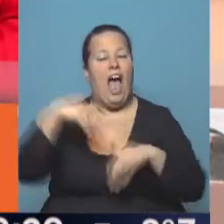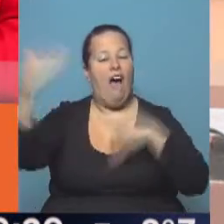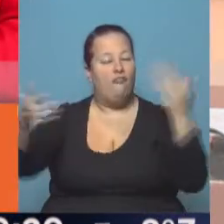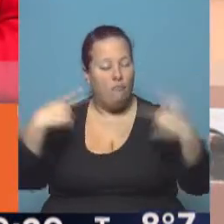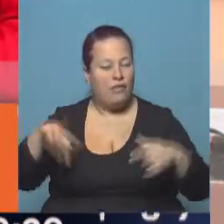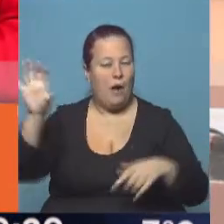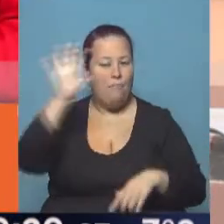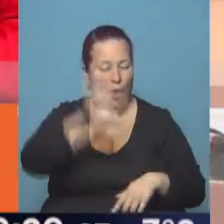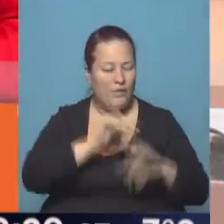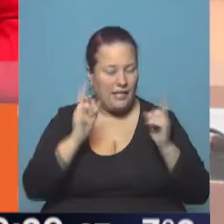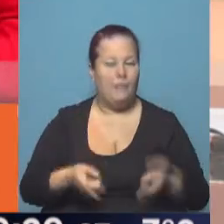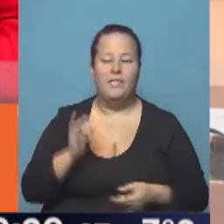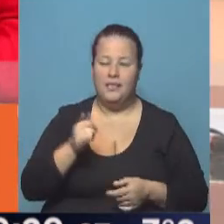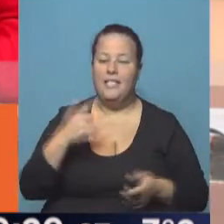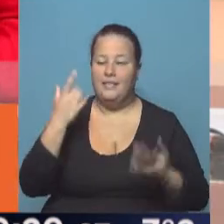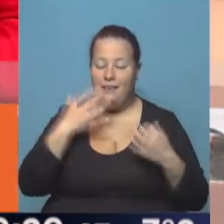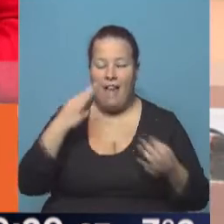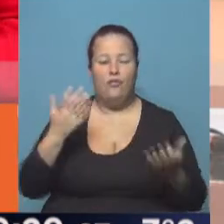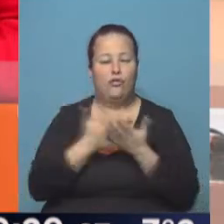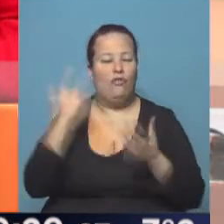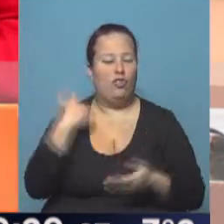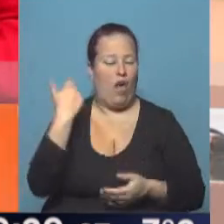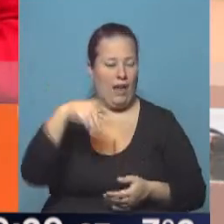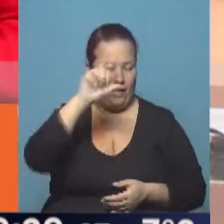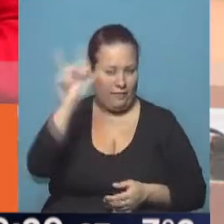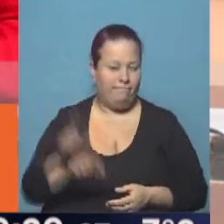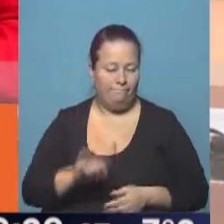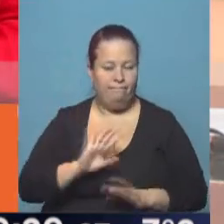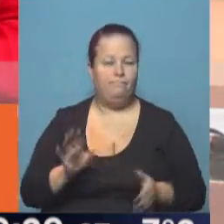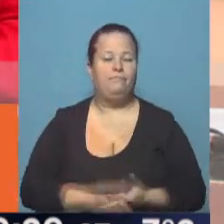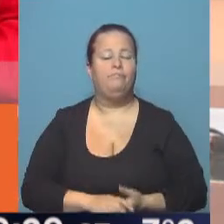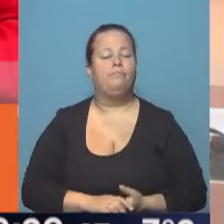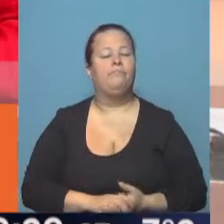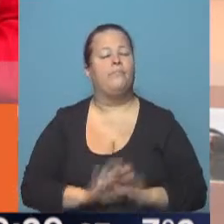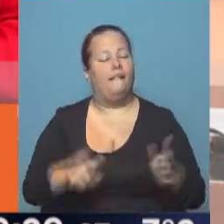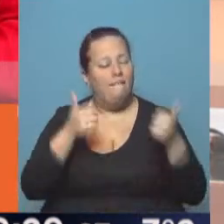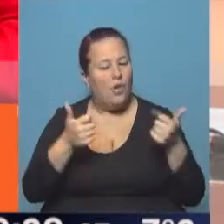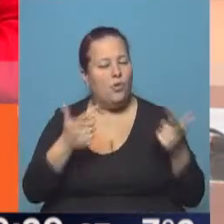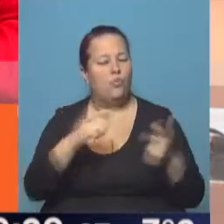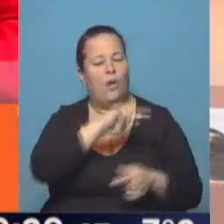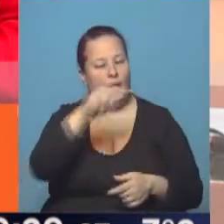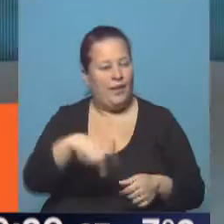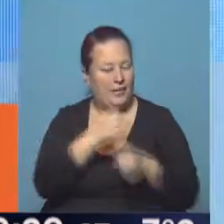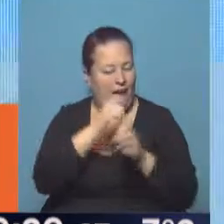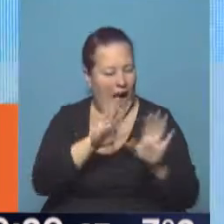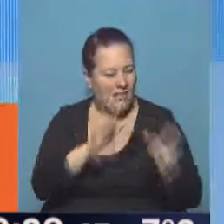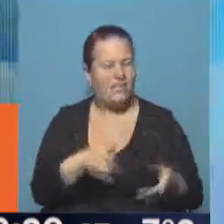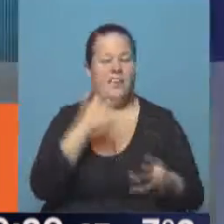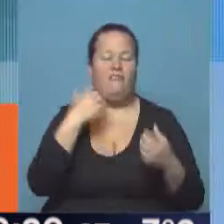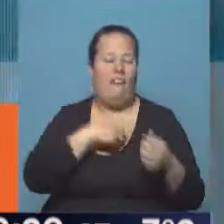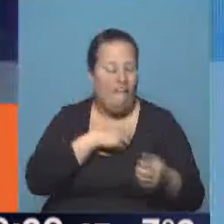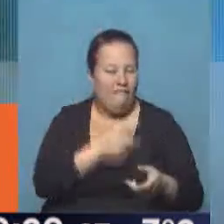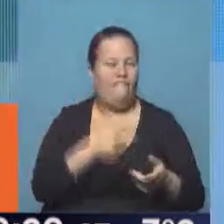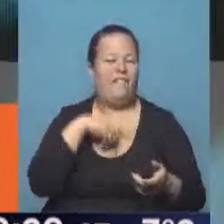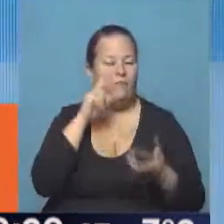¿no? En distintas provincias esta situación? Por supuesto, es una realidad que afecta a todo el país. Así es. Genoveva, qué bueno que estás trabajando así, con esa pasión